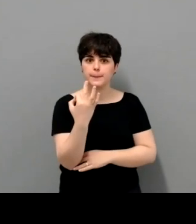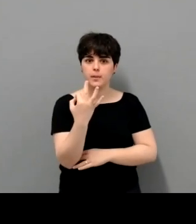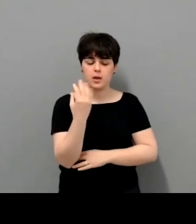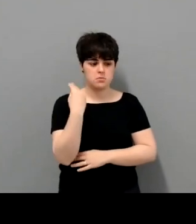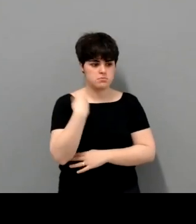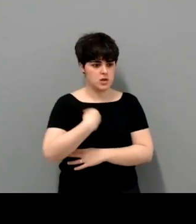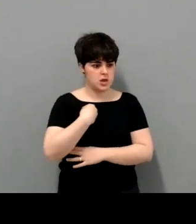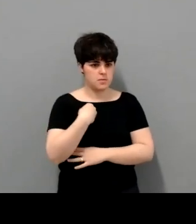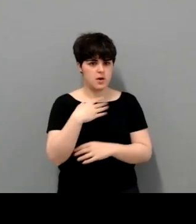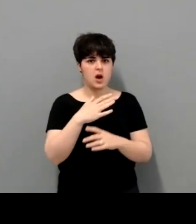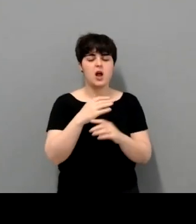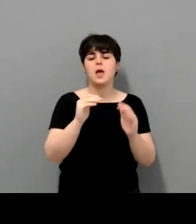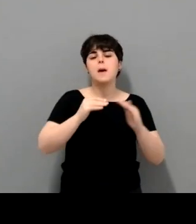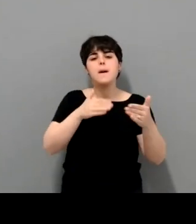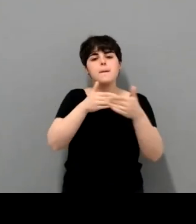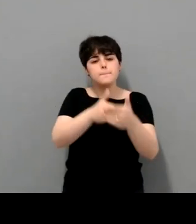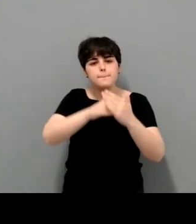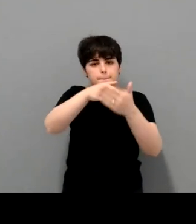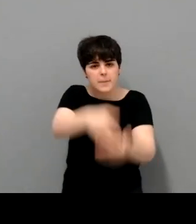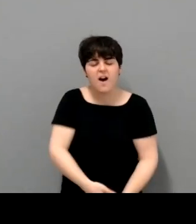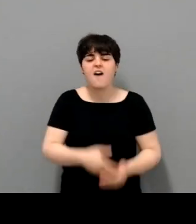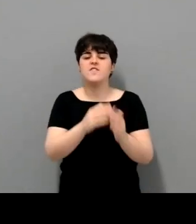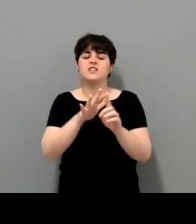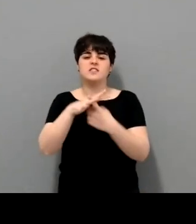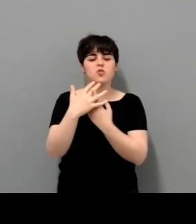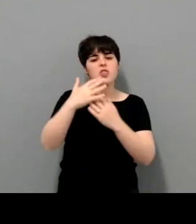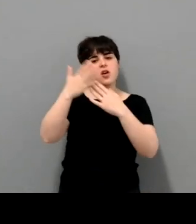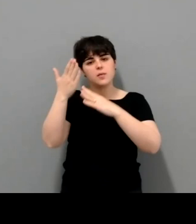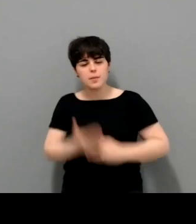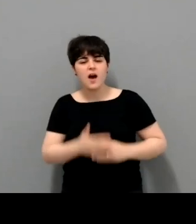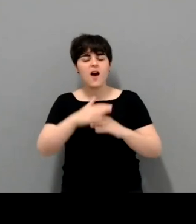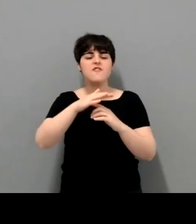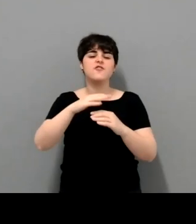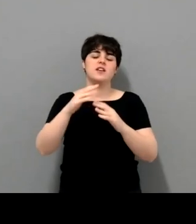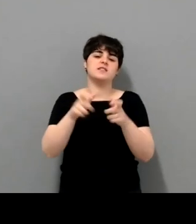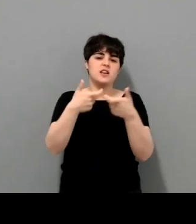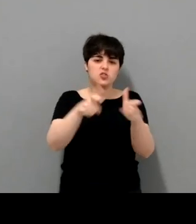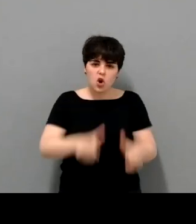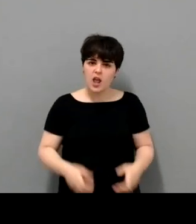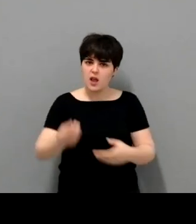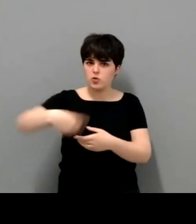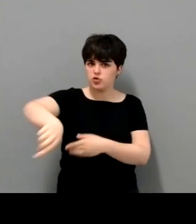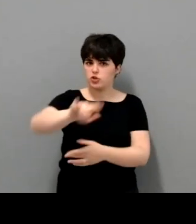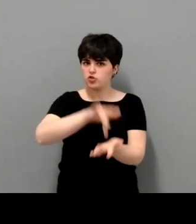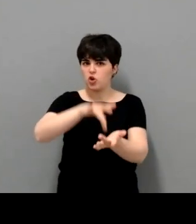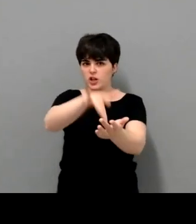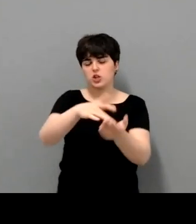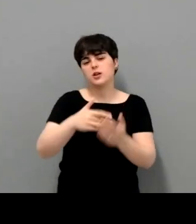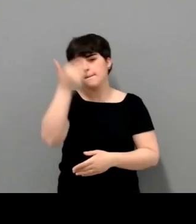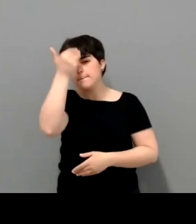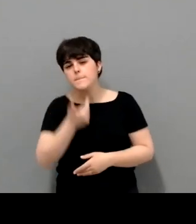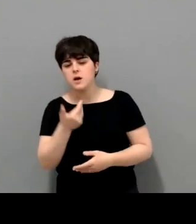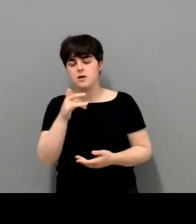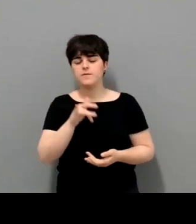eliminar, disminuir, combatir esa discriminación intersectorial que padecéis las mujeres con parálisis